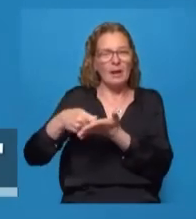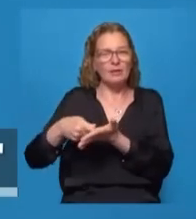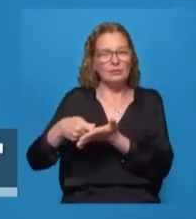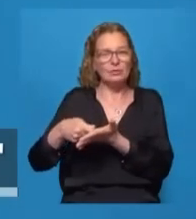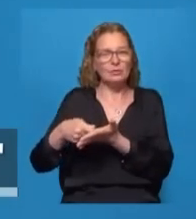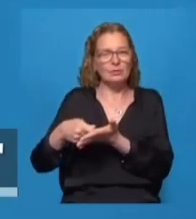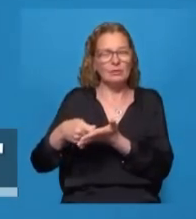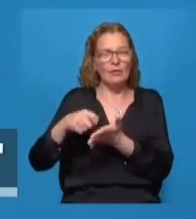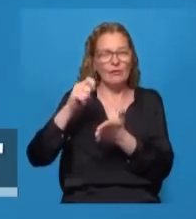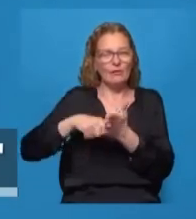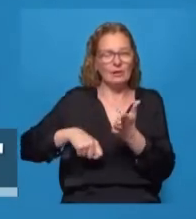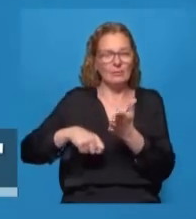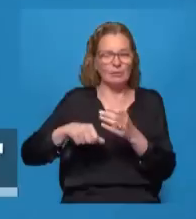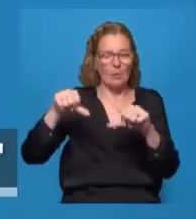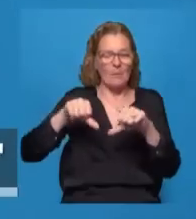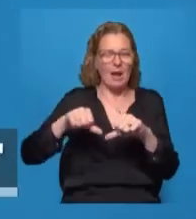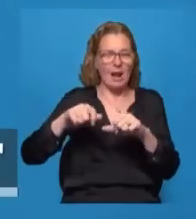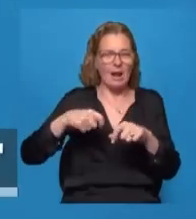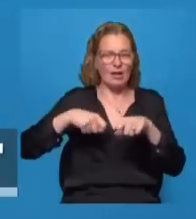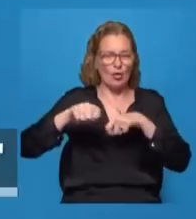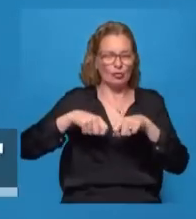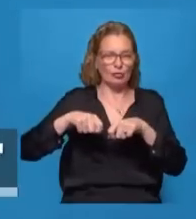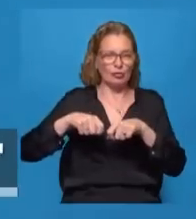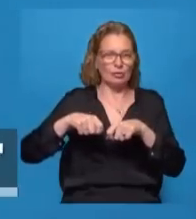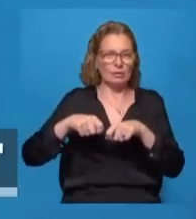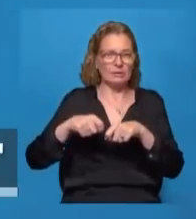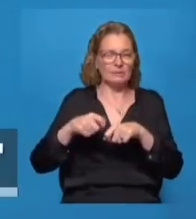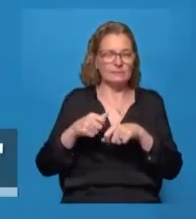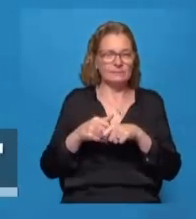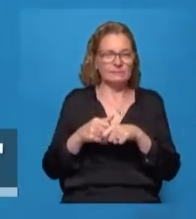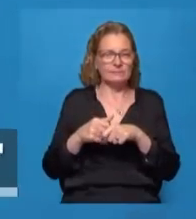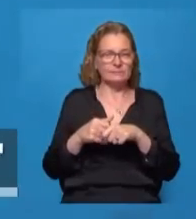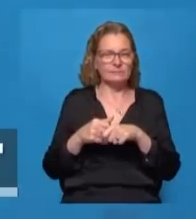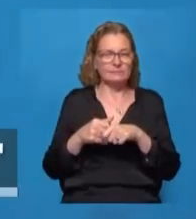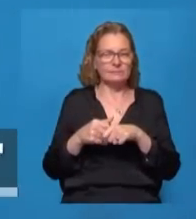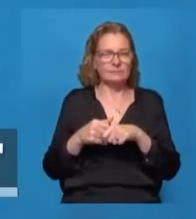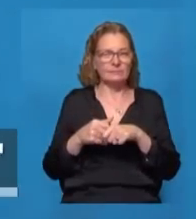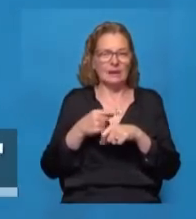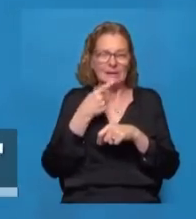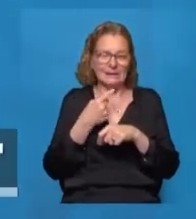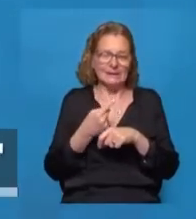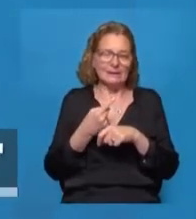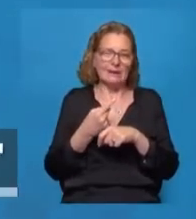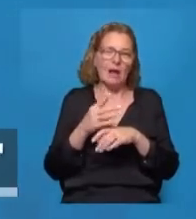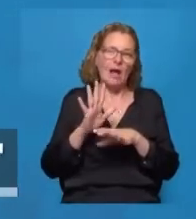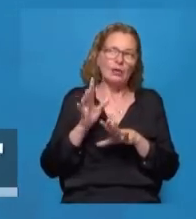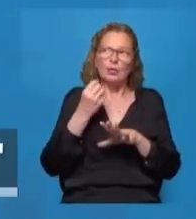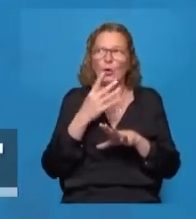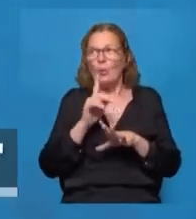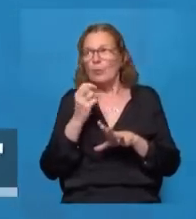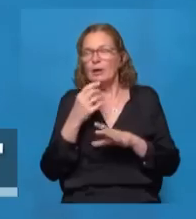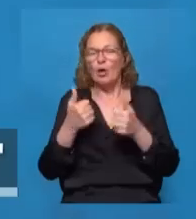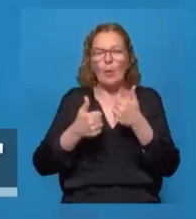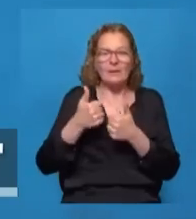es firmando malos negocios haciendo malos negocios y me dirás Ay no porque no pueden